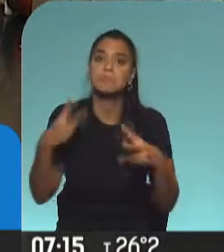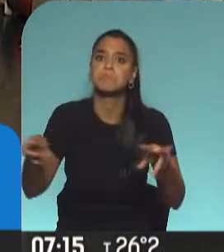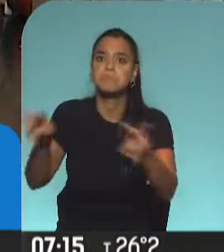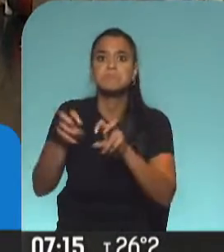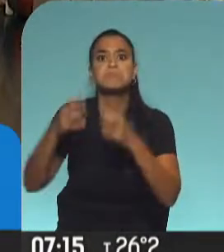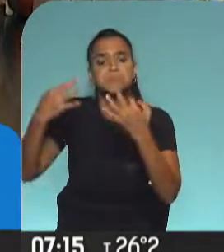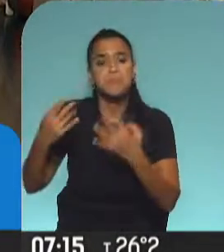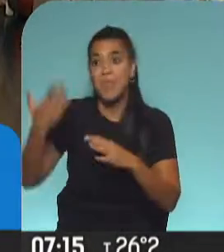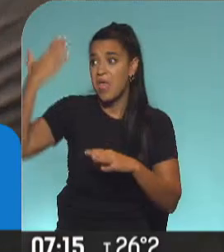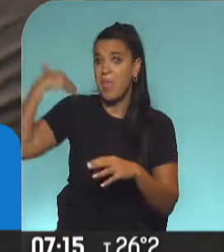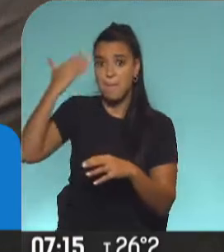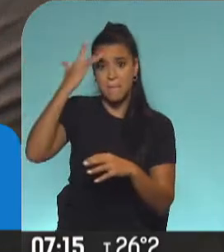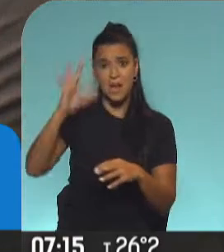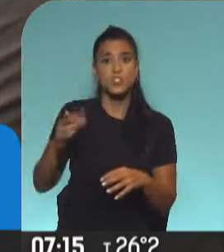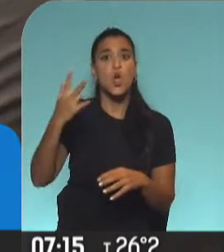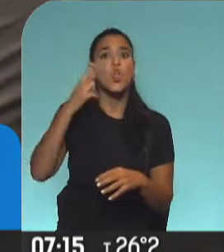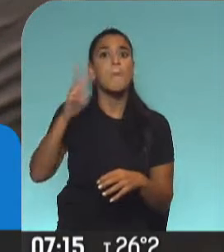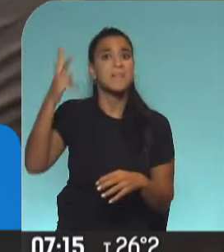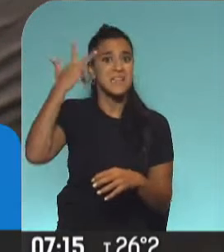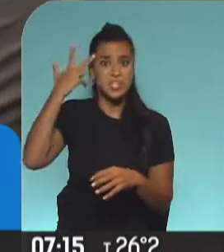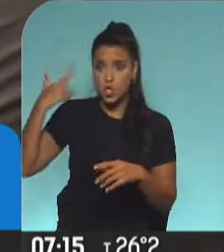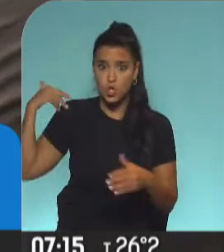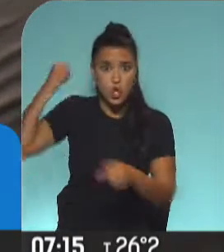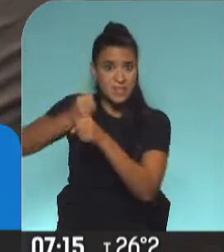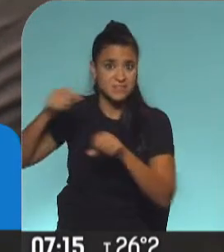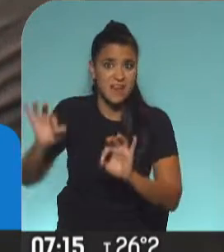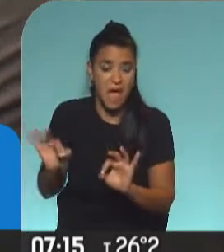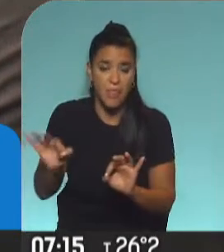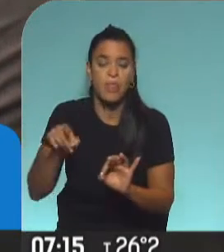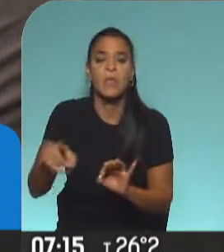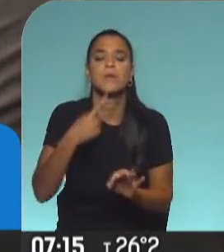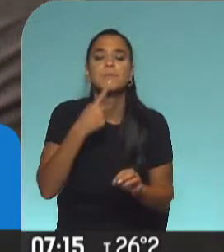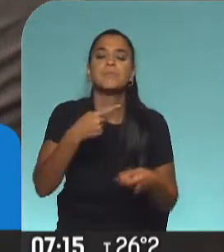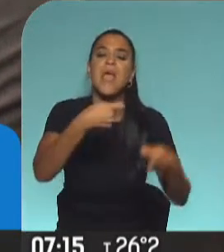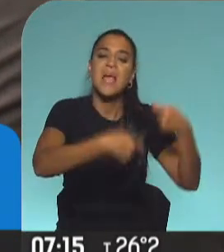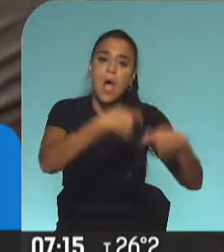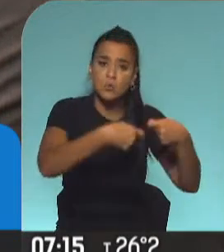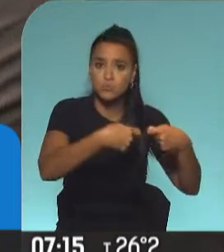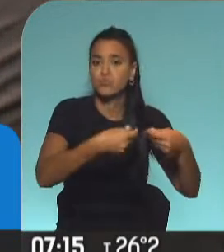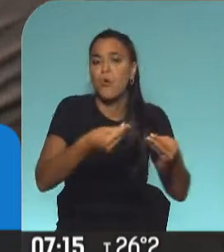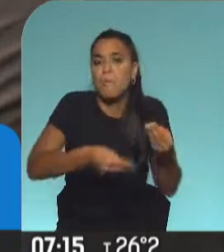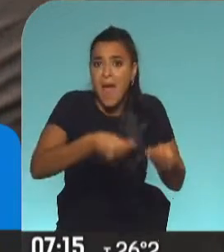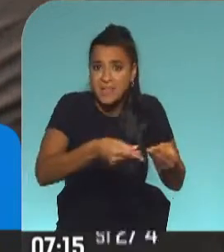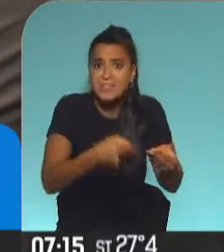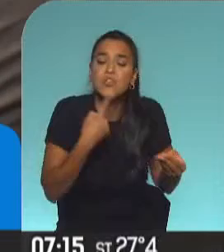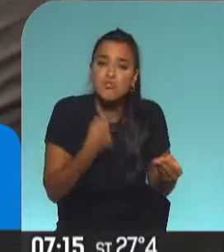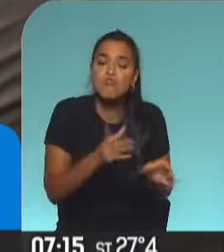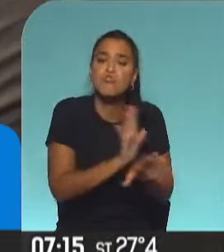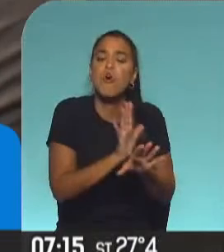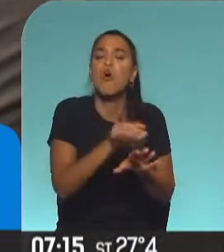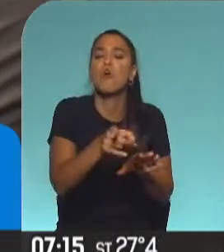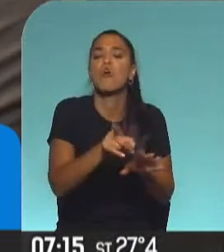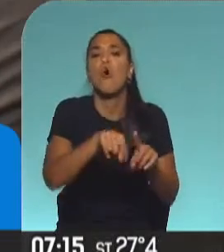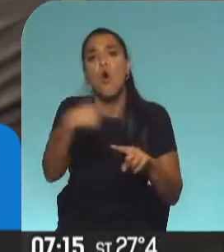que no sucedía desde marzo del 2018. Las industrias que han crecido, una de ellas fue caucho y plástico, casi un 7%, pero también una que creció